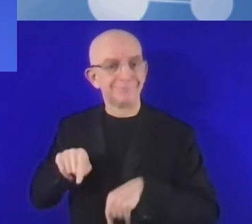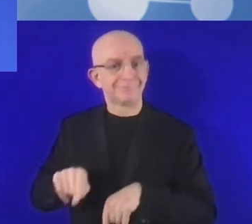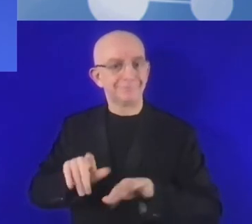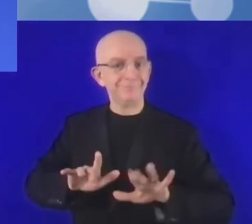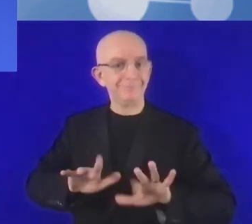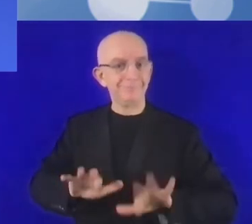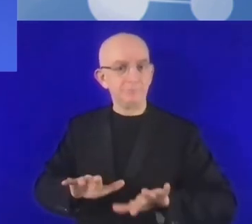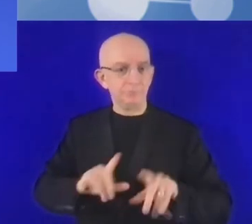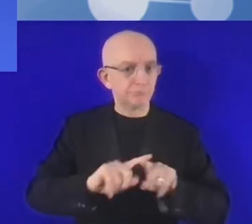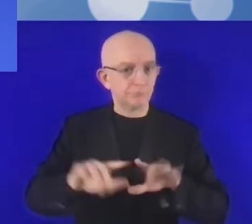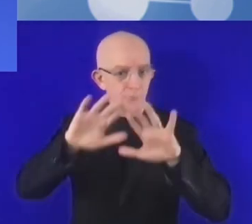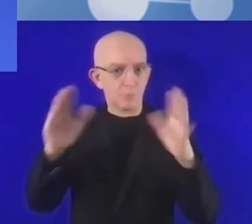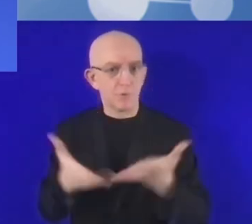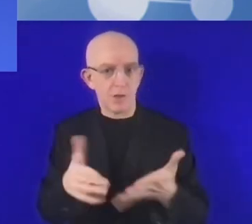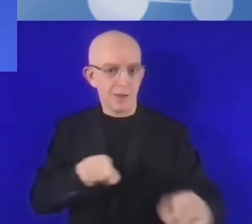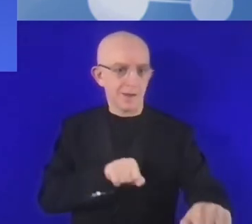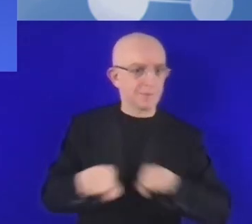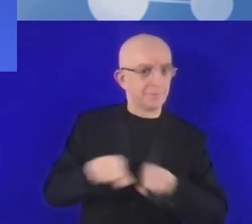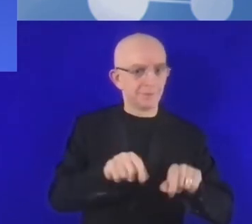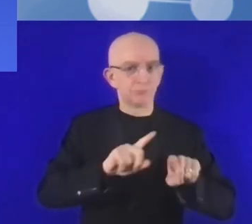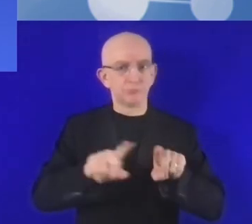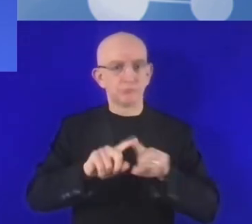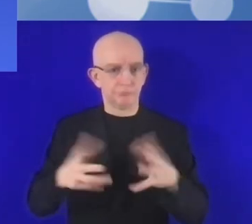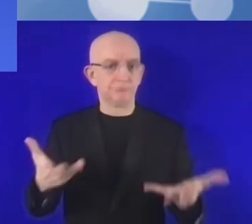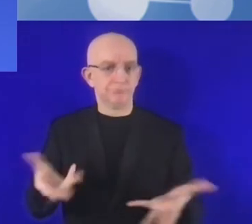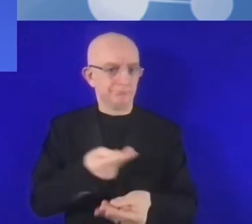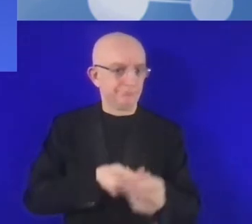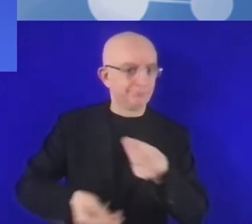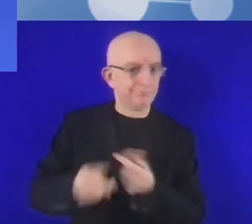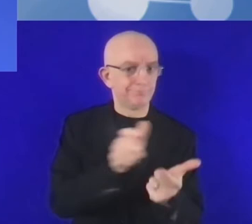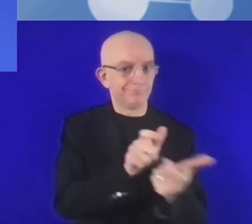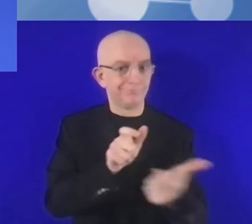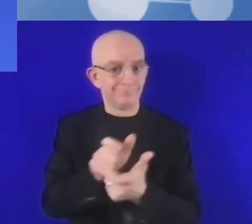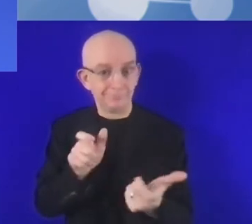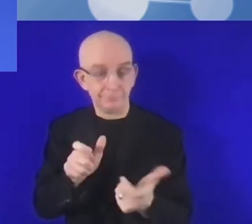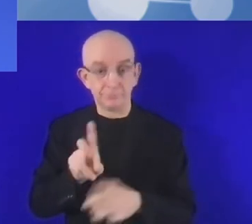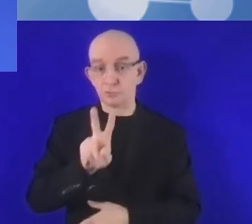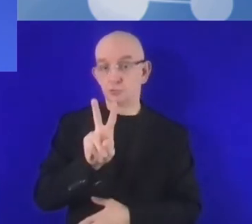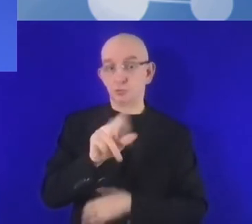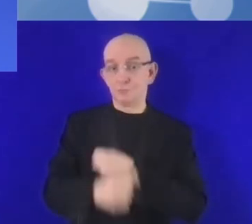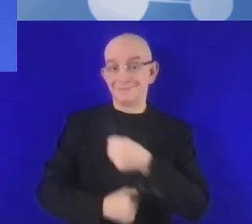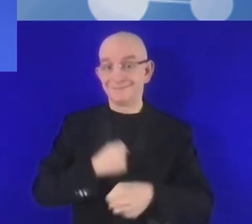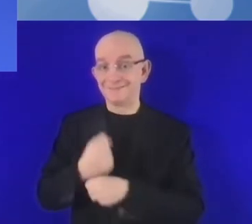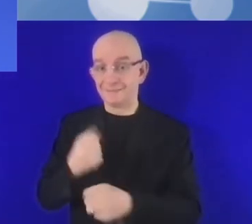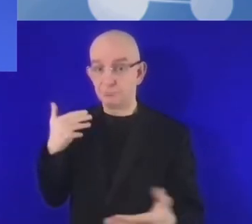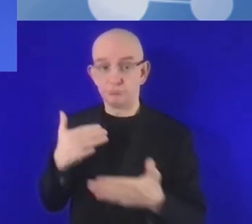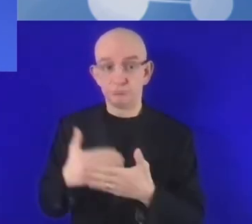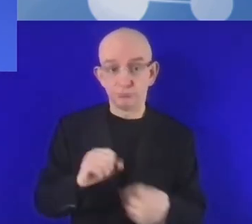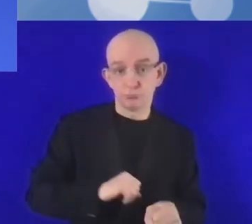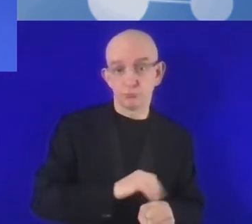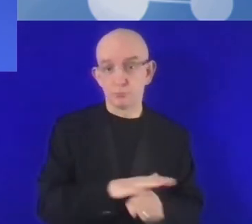del mundo digital. Sin estas tecnologías no podríamos resolver varias cuestiones,